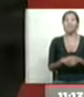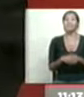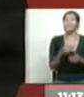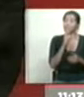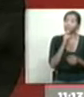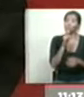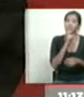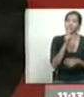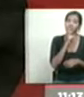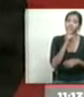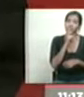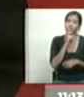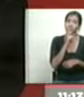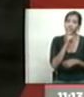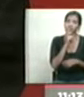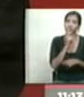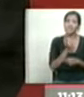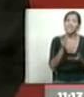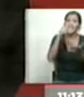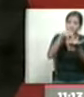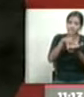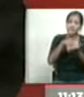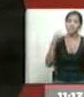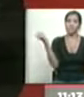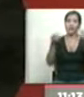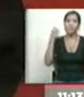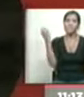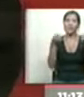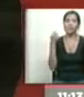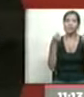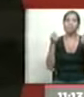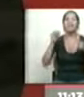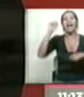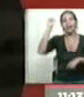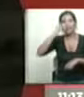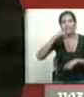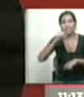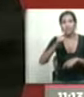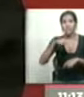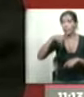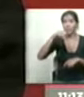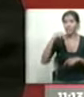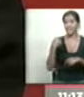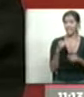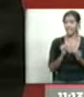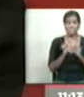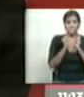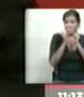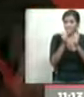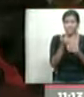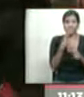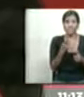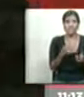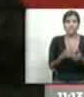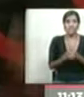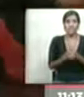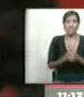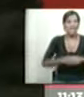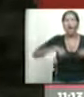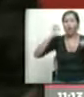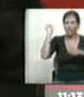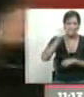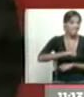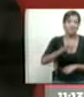difícil, Pedro, montarse en esa campaña de que ahora sí, porque Patricia era una de las primeras entusiastas del tema Guaidó. y ahora sí,